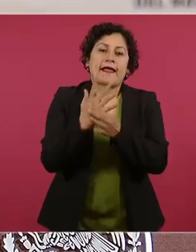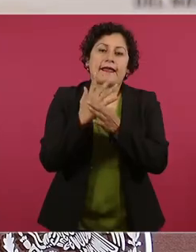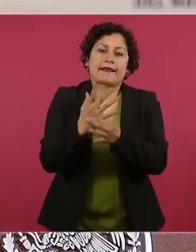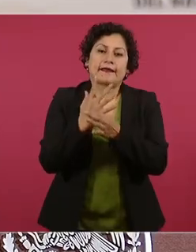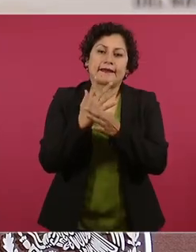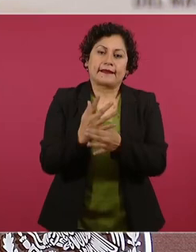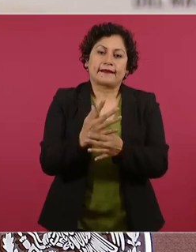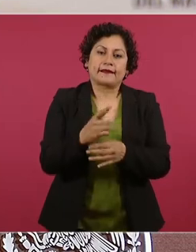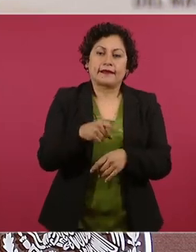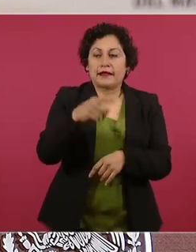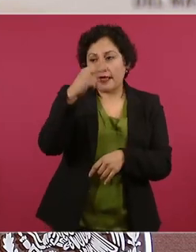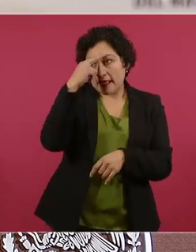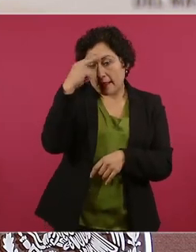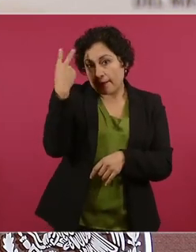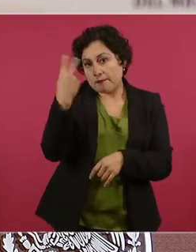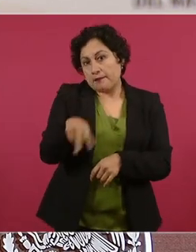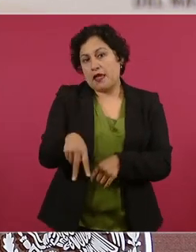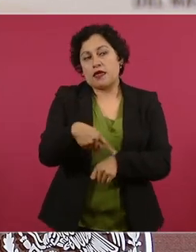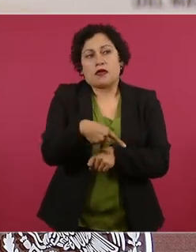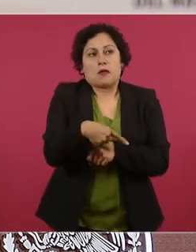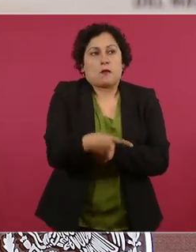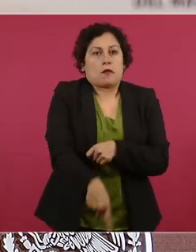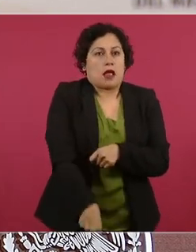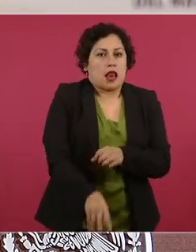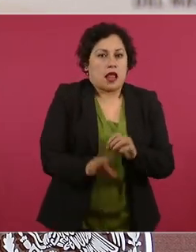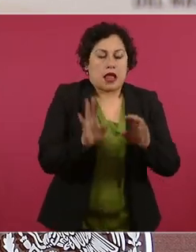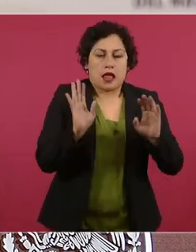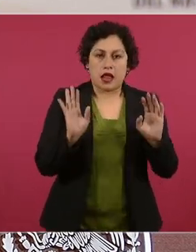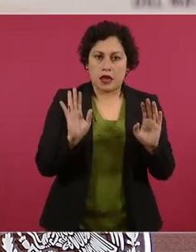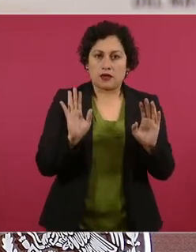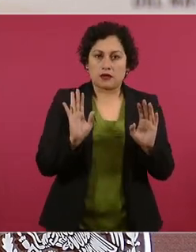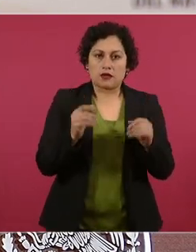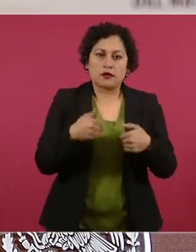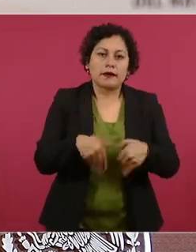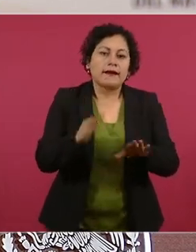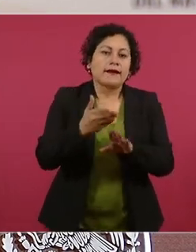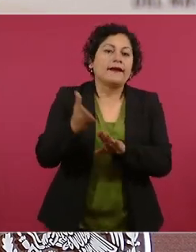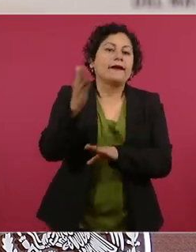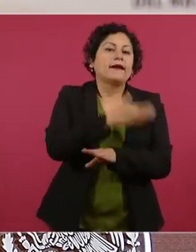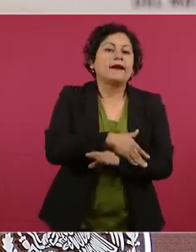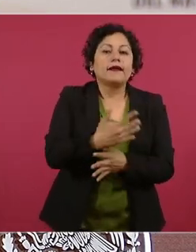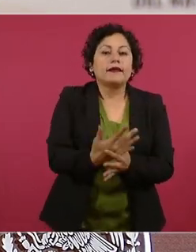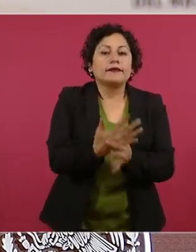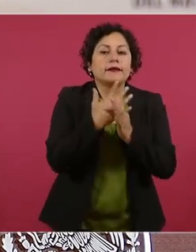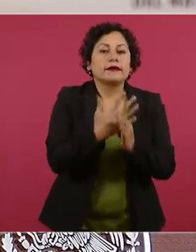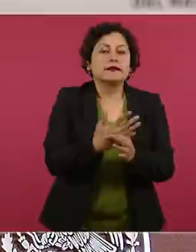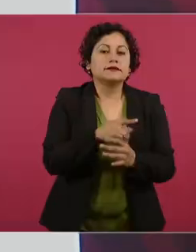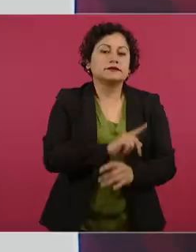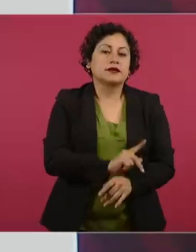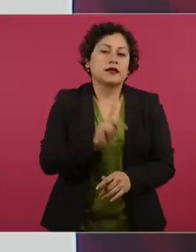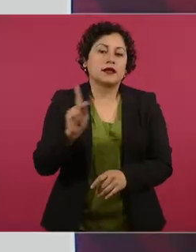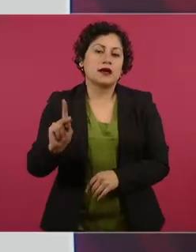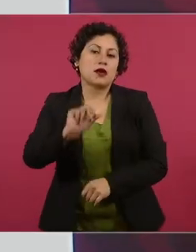México va a ser como no sé qué país, que no quiero yo ofender a ningún país ni a ningún